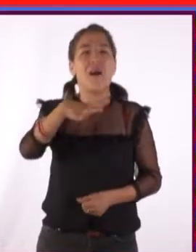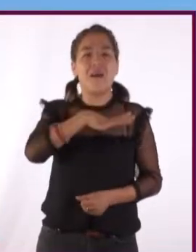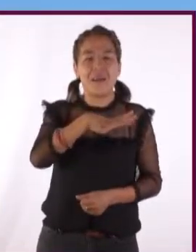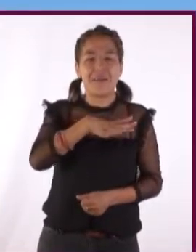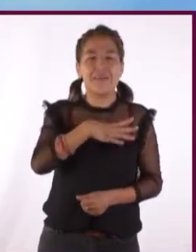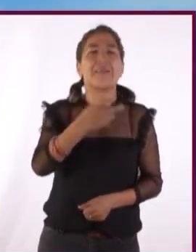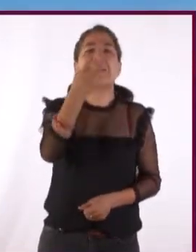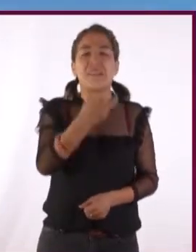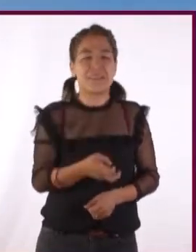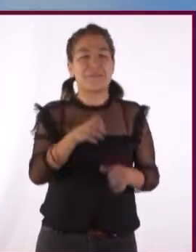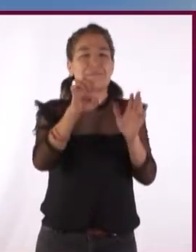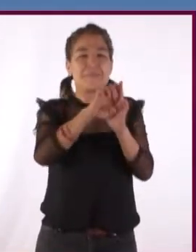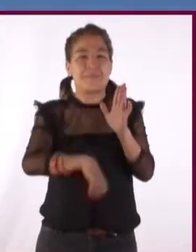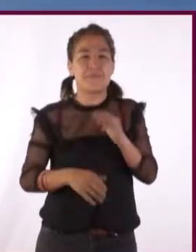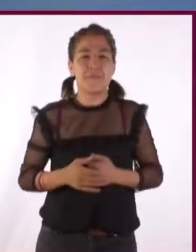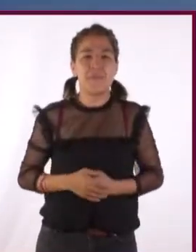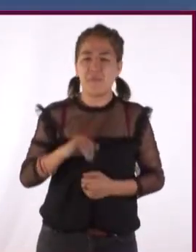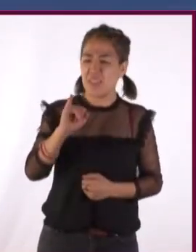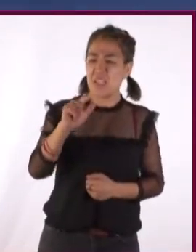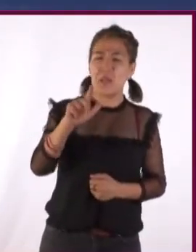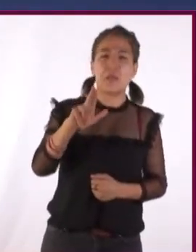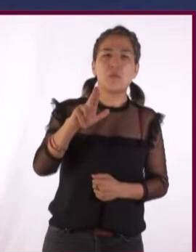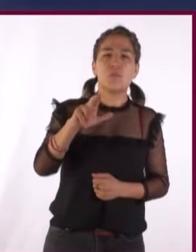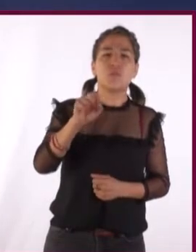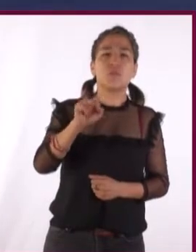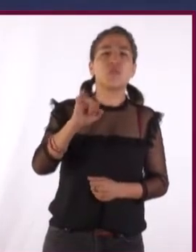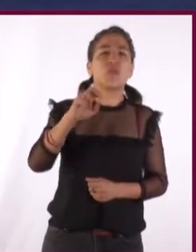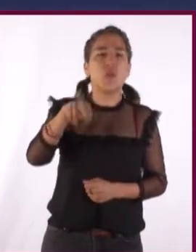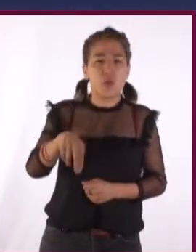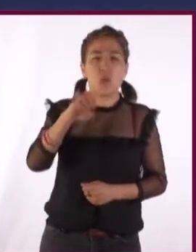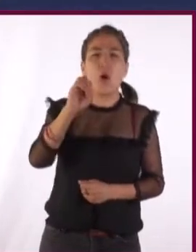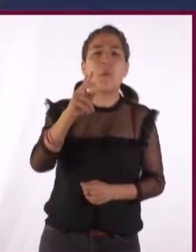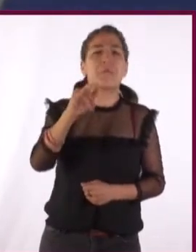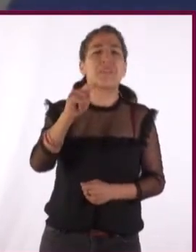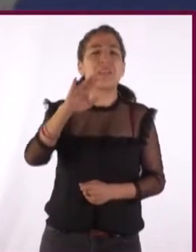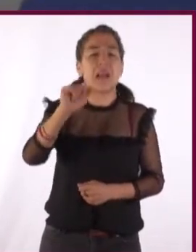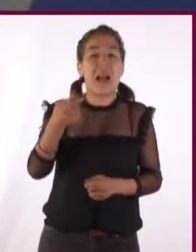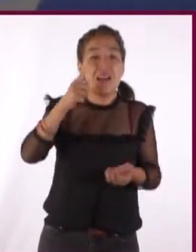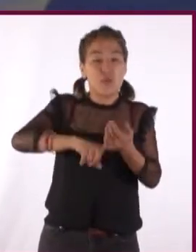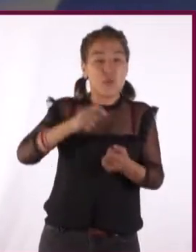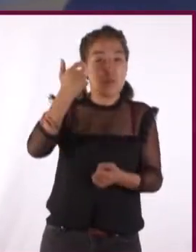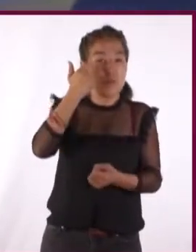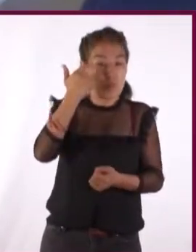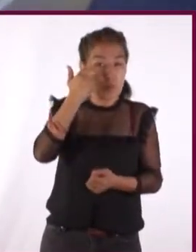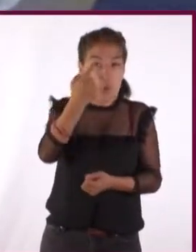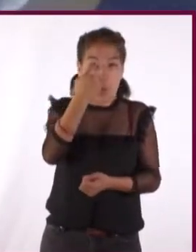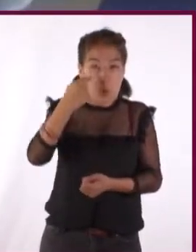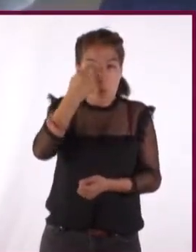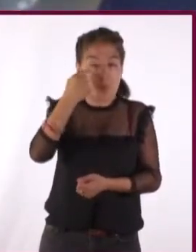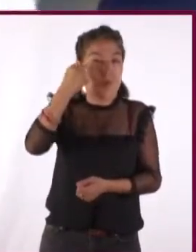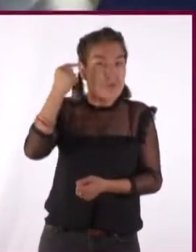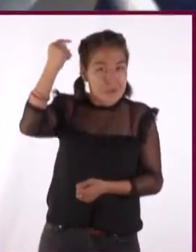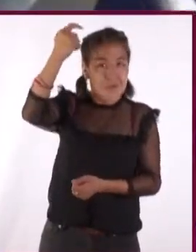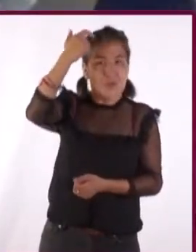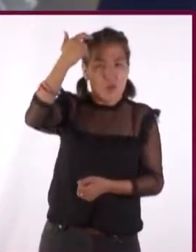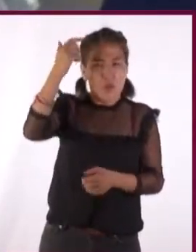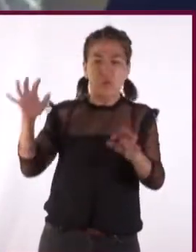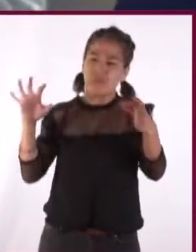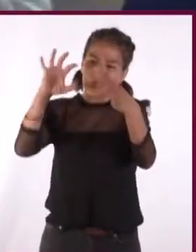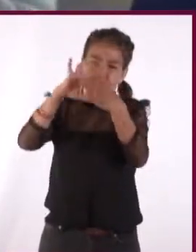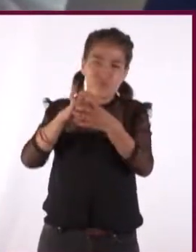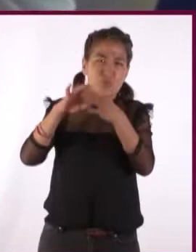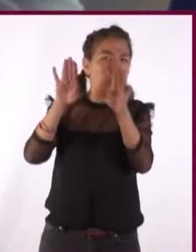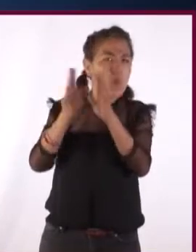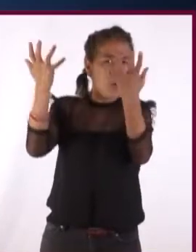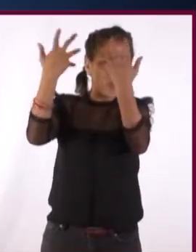está. En términos simples, una ilusión óptica es causada por la estructura del ojo y del cerebro y cómo ambos